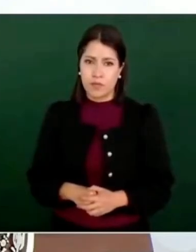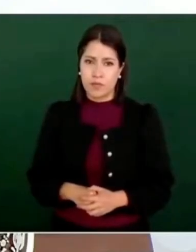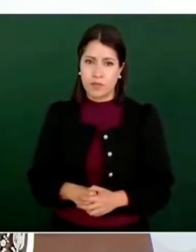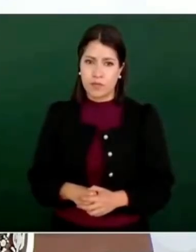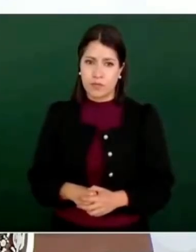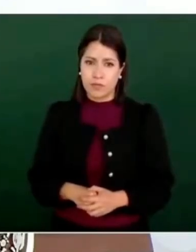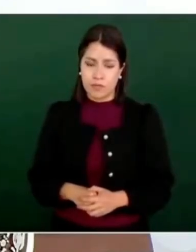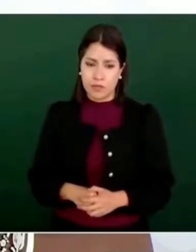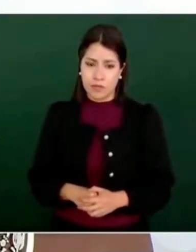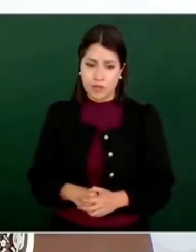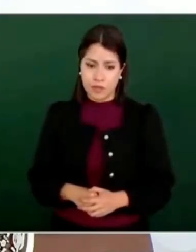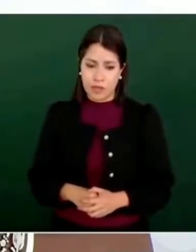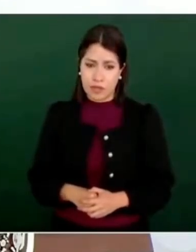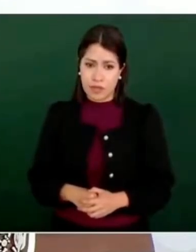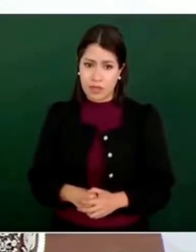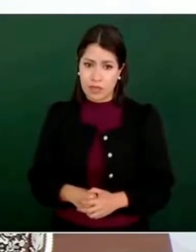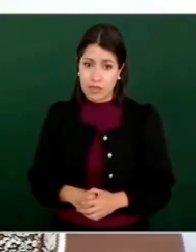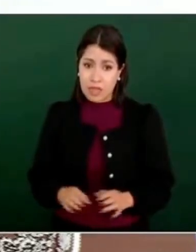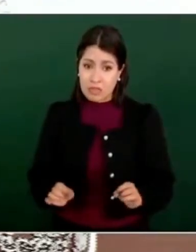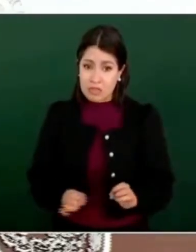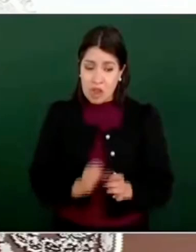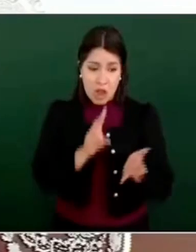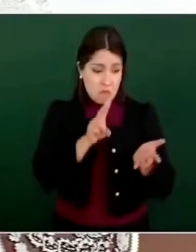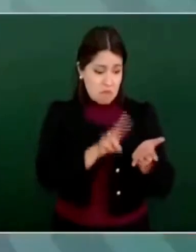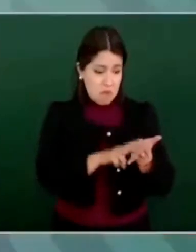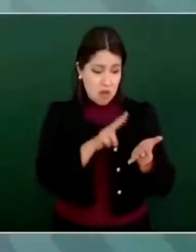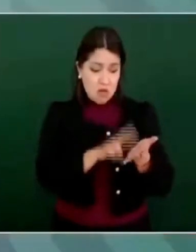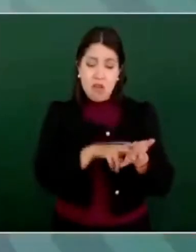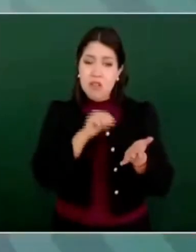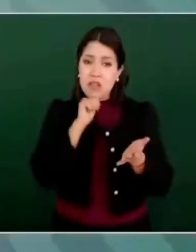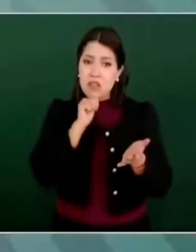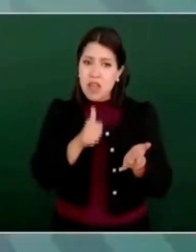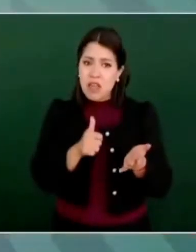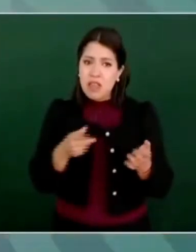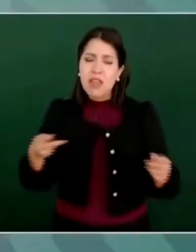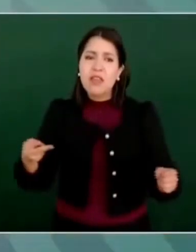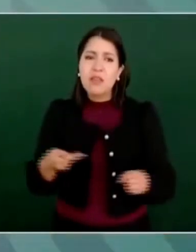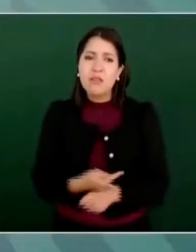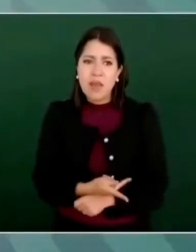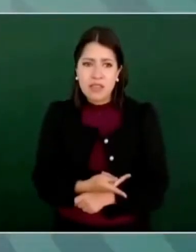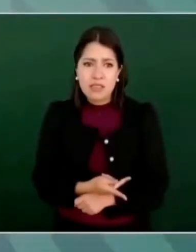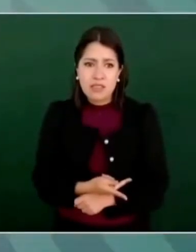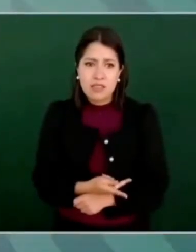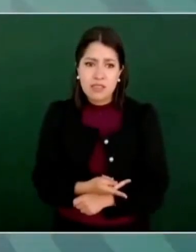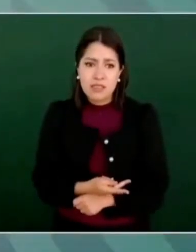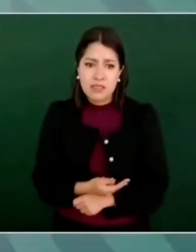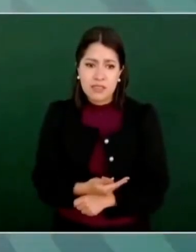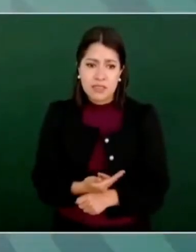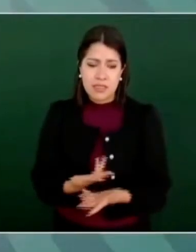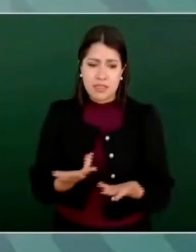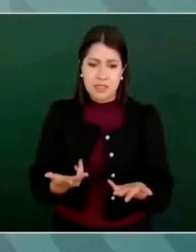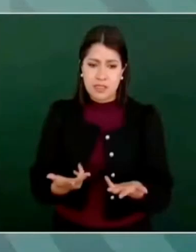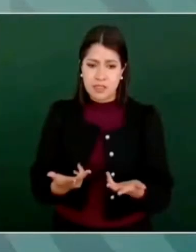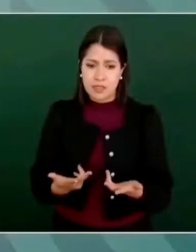sin los principios, los hombres no son nada.